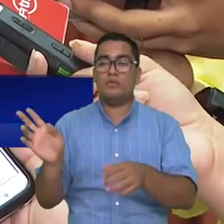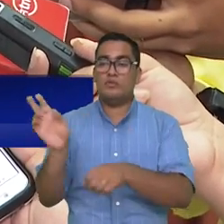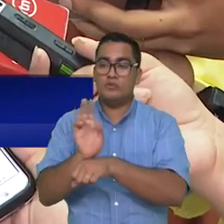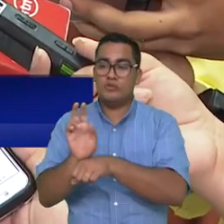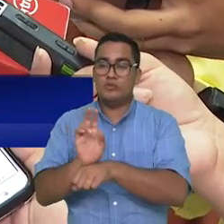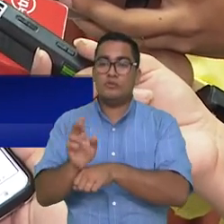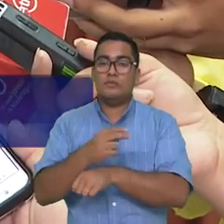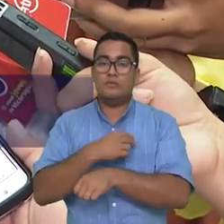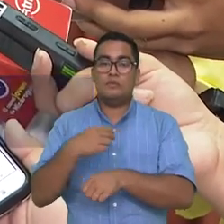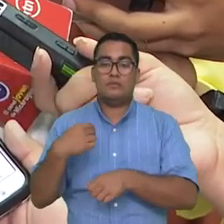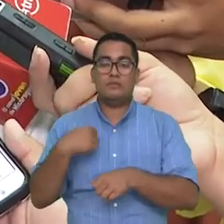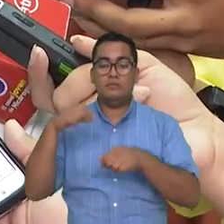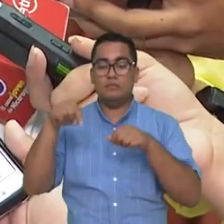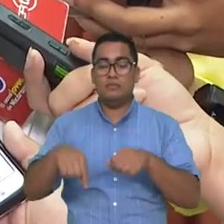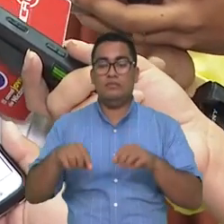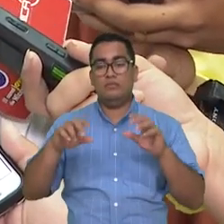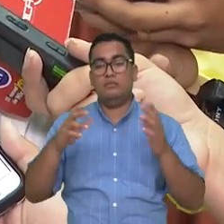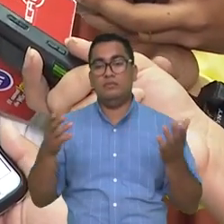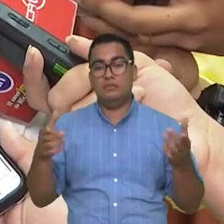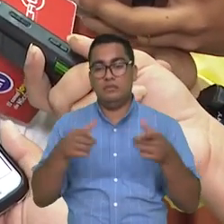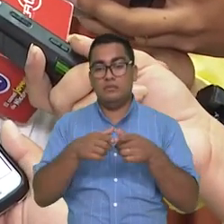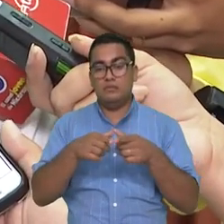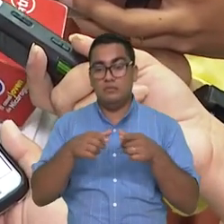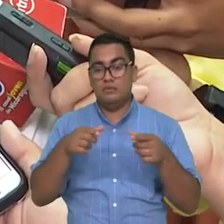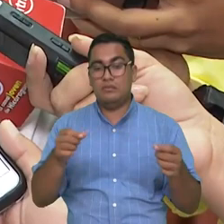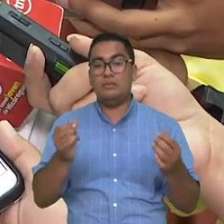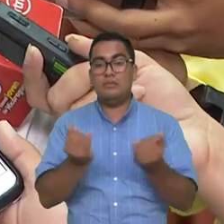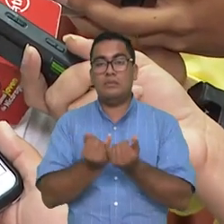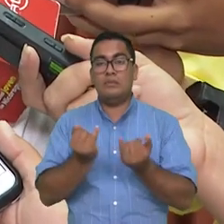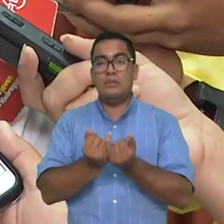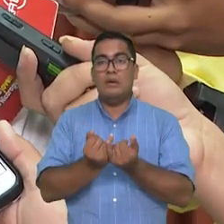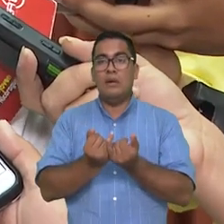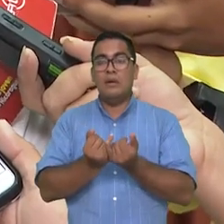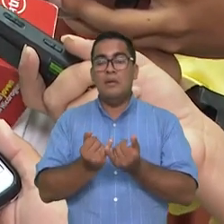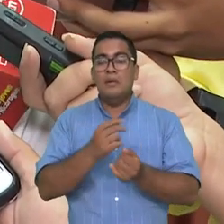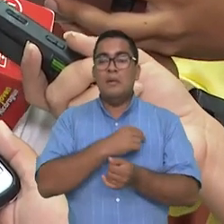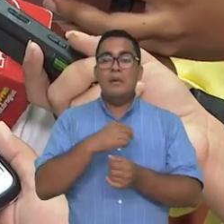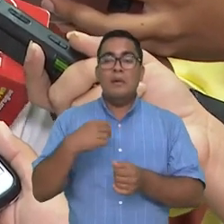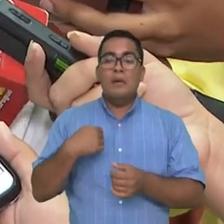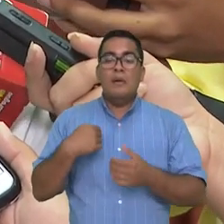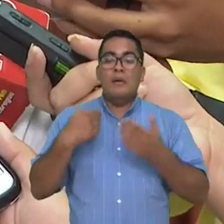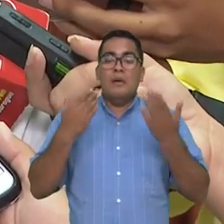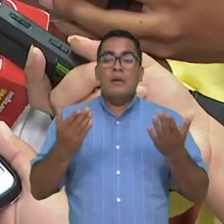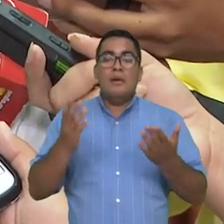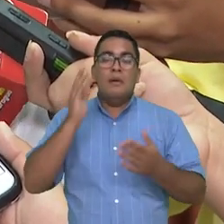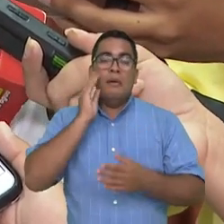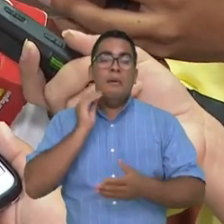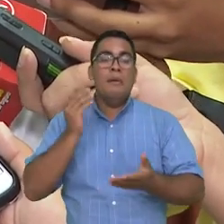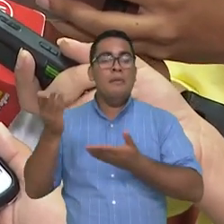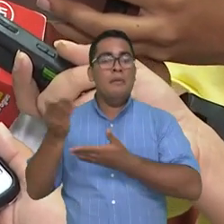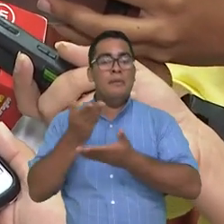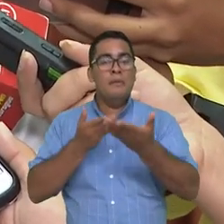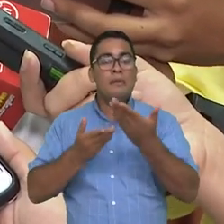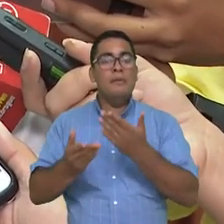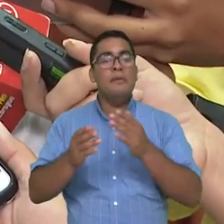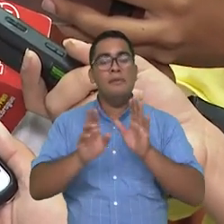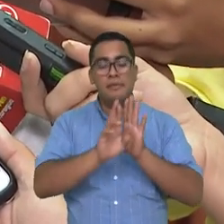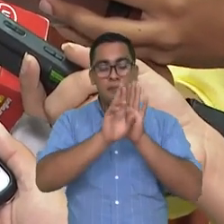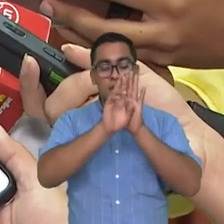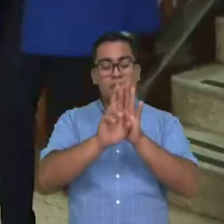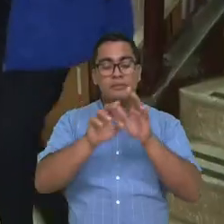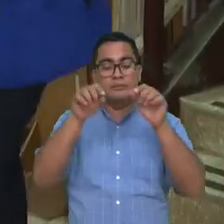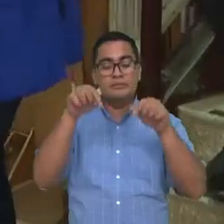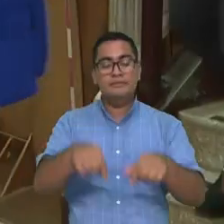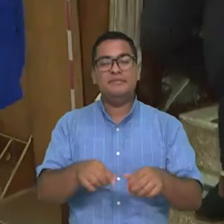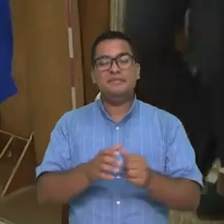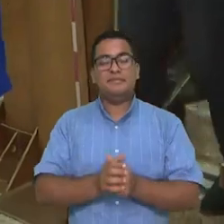que se realiza acá y poder con ella también revisar aspectos de lo que ellos hacen allá e enriquecer nuestra capacidad de respuesta en este